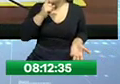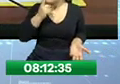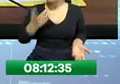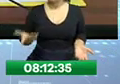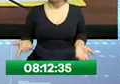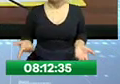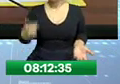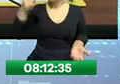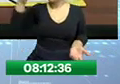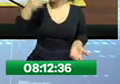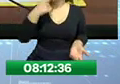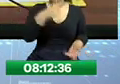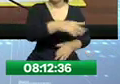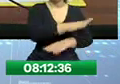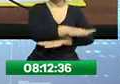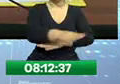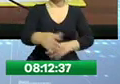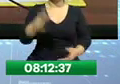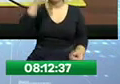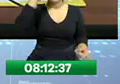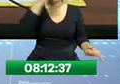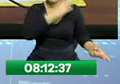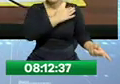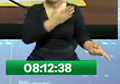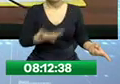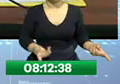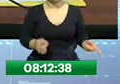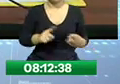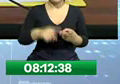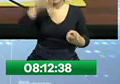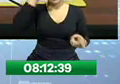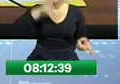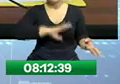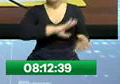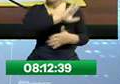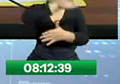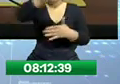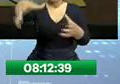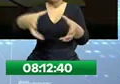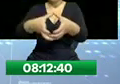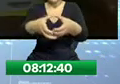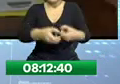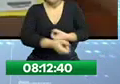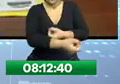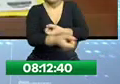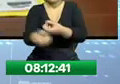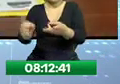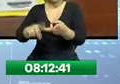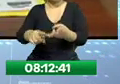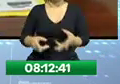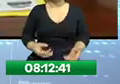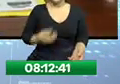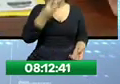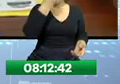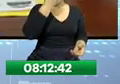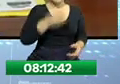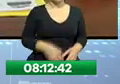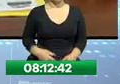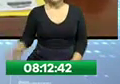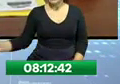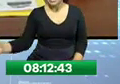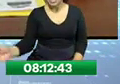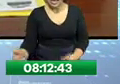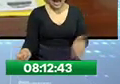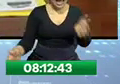que está hablando, el intendente estaba ahí. ¿Y? Intendente, policía, todo. Bomberos. Bomberos, todos estaban ahí. Y el payaso... Y el